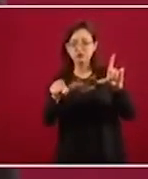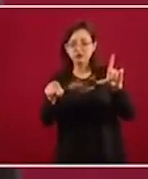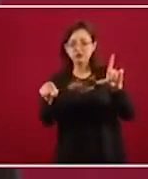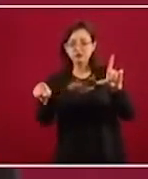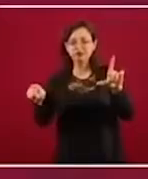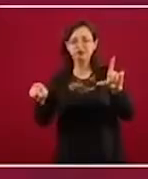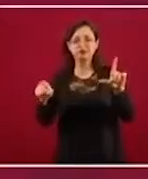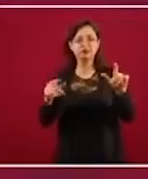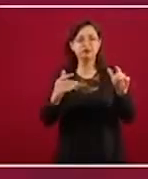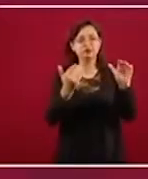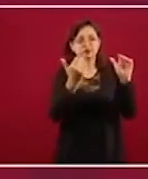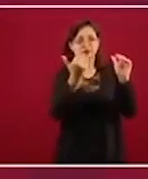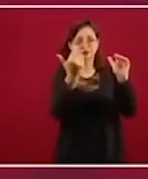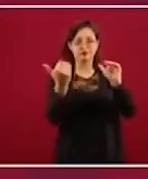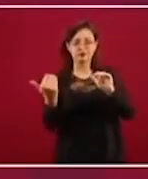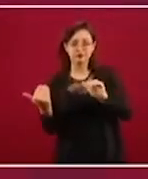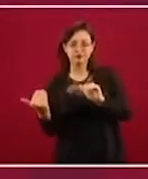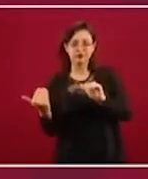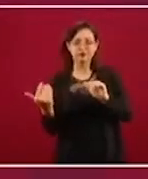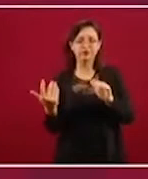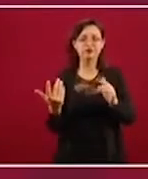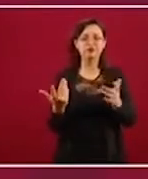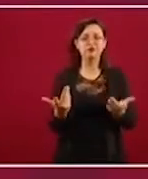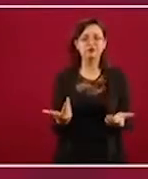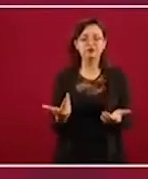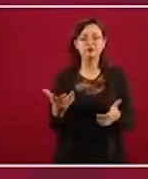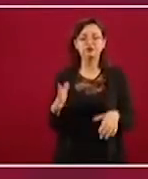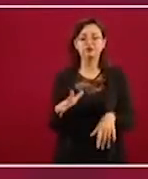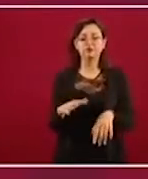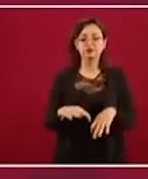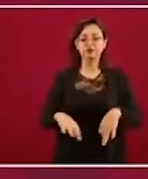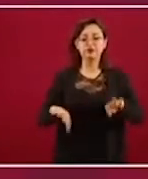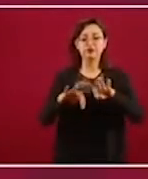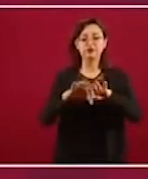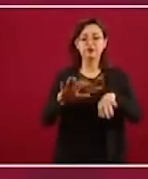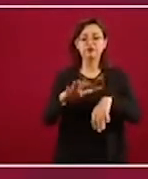porque la experiencia en